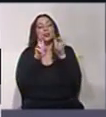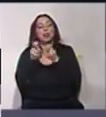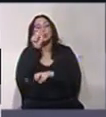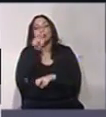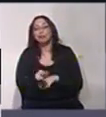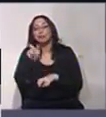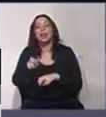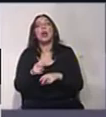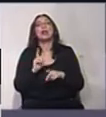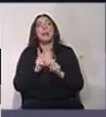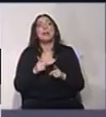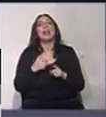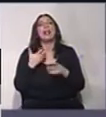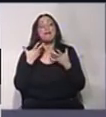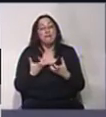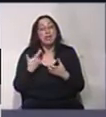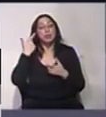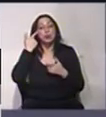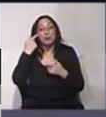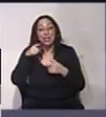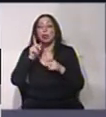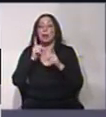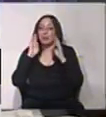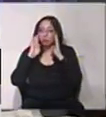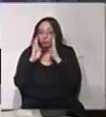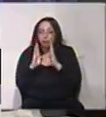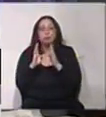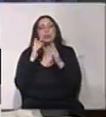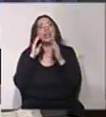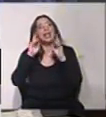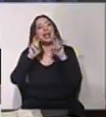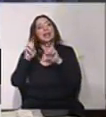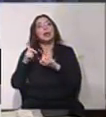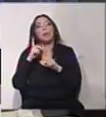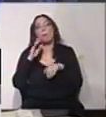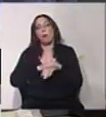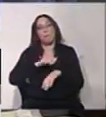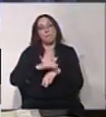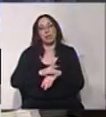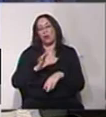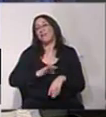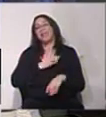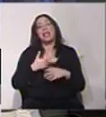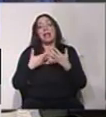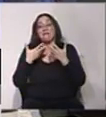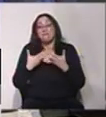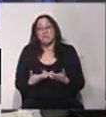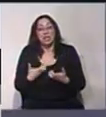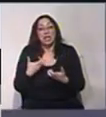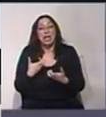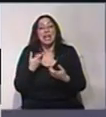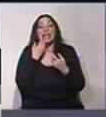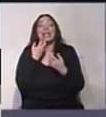que los intentos de suicidio. Entonces, alguien puede cometer en algún momento de su vida, ¿sí?, un intento y no por eso